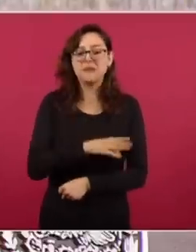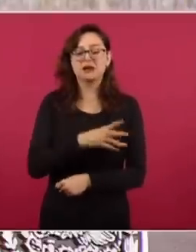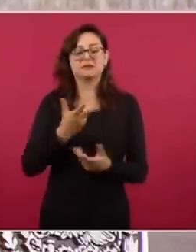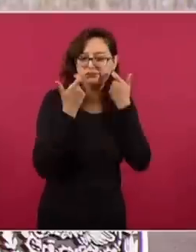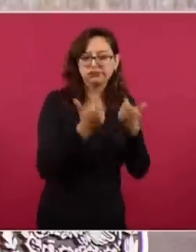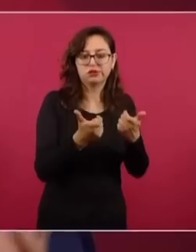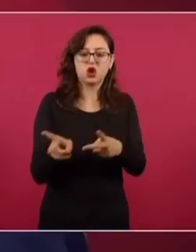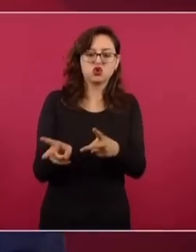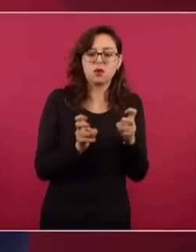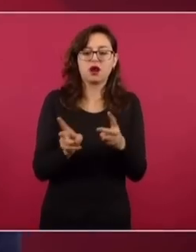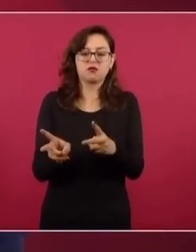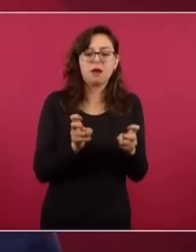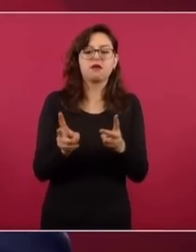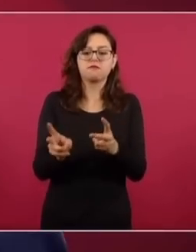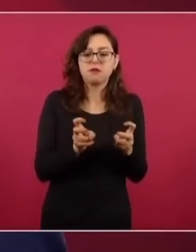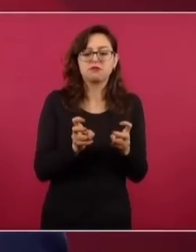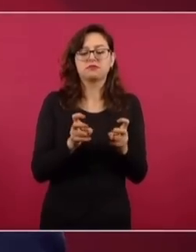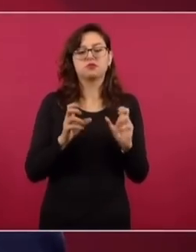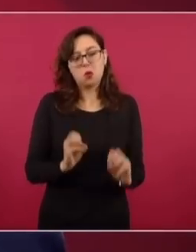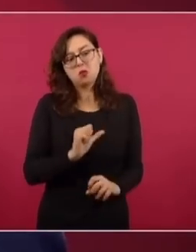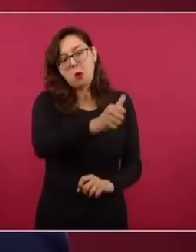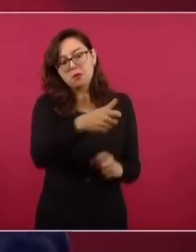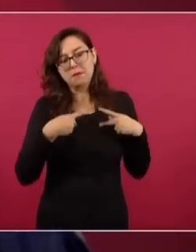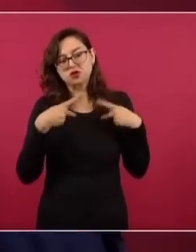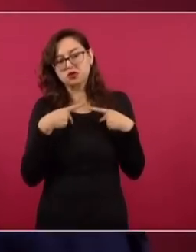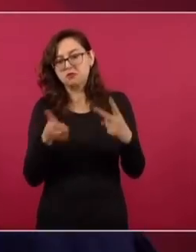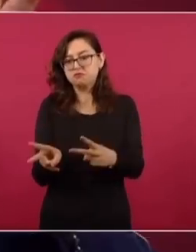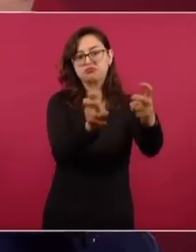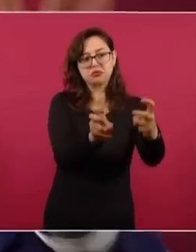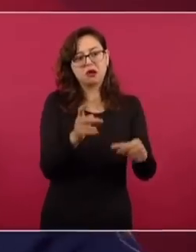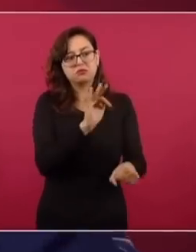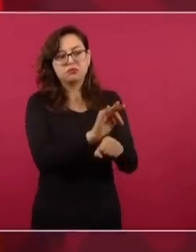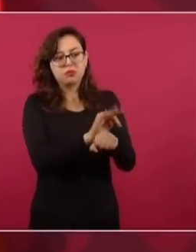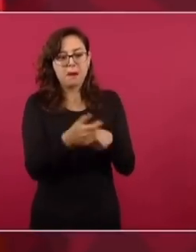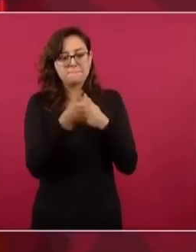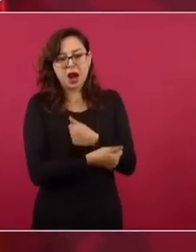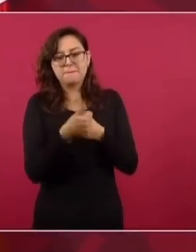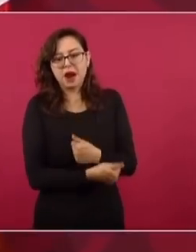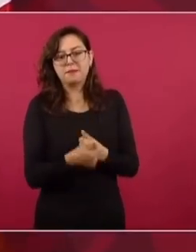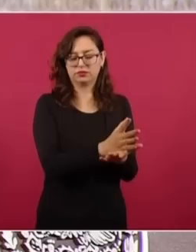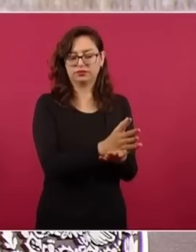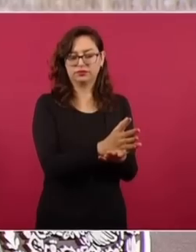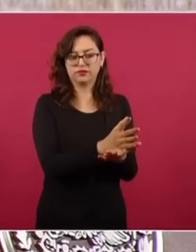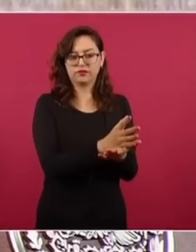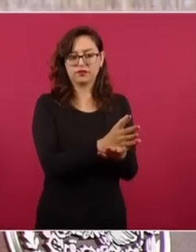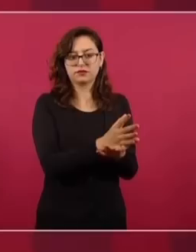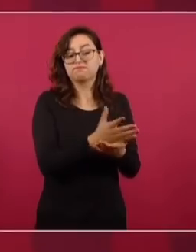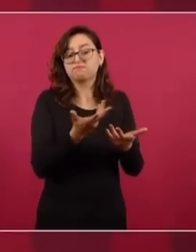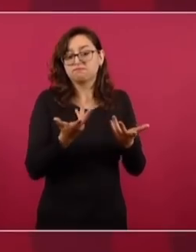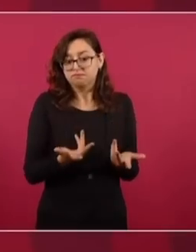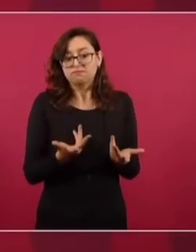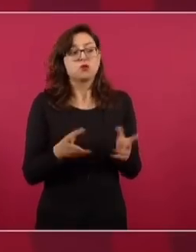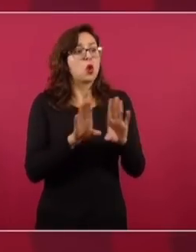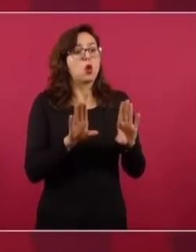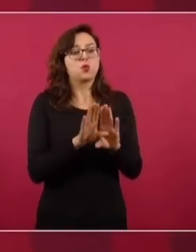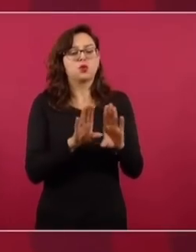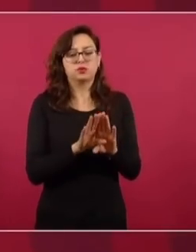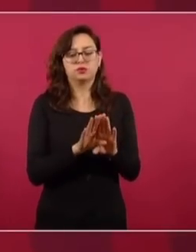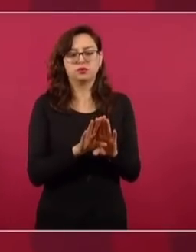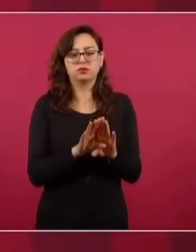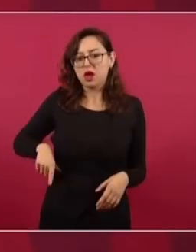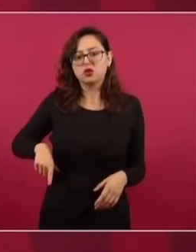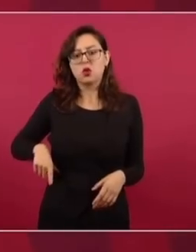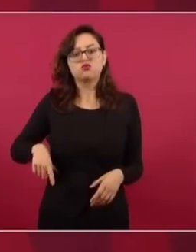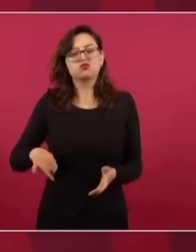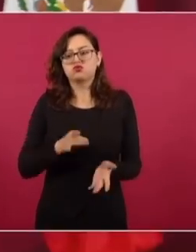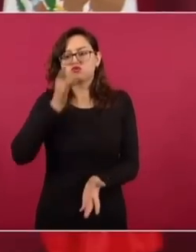dedicados al saqueo o a facilitar el saqueo. Ese era el objetivo principal del gobierno. Participar como un